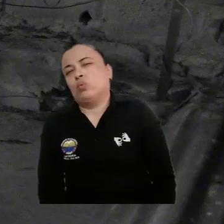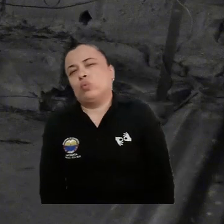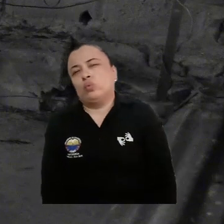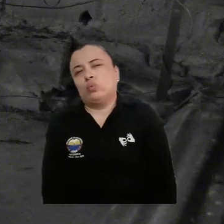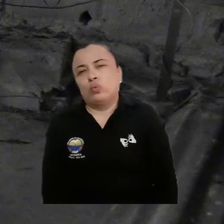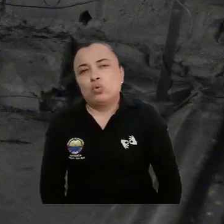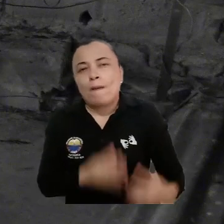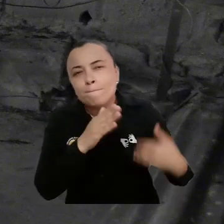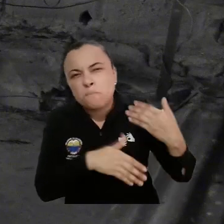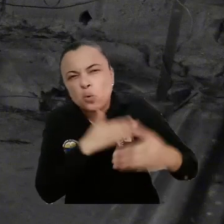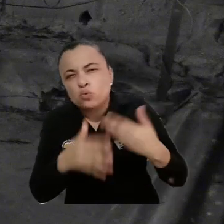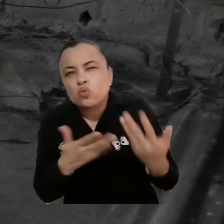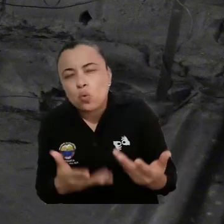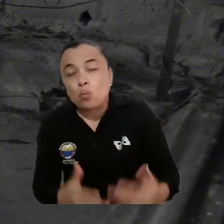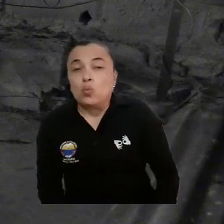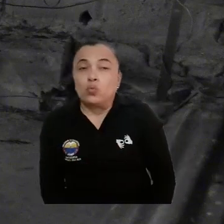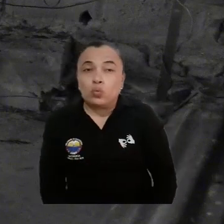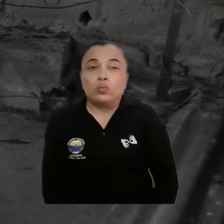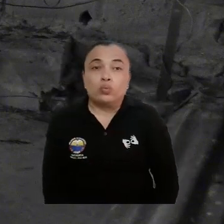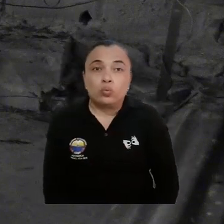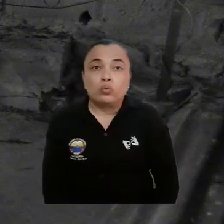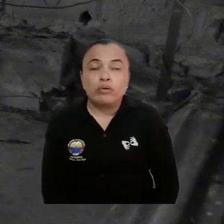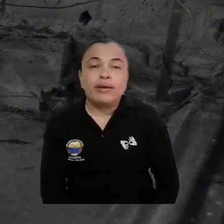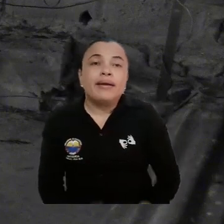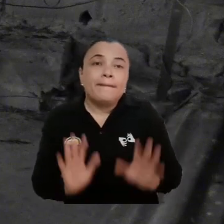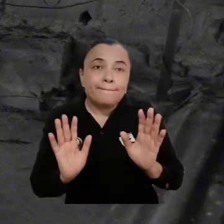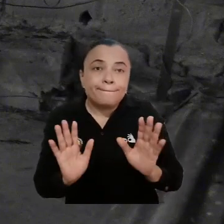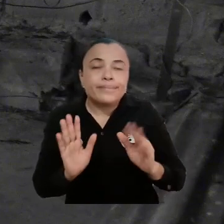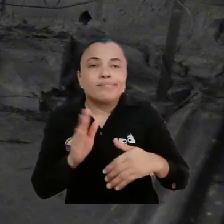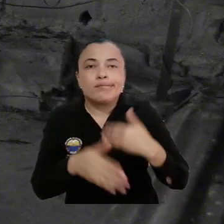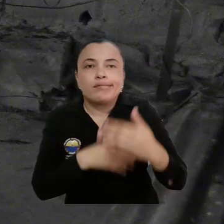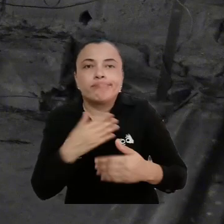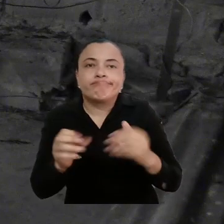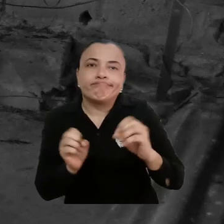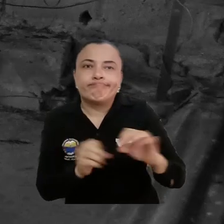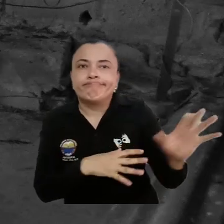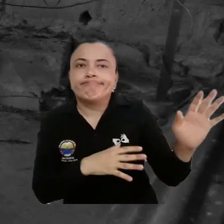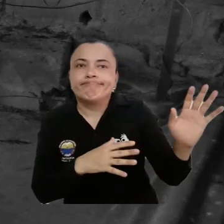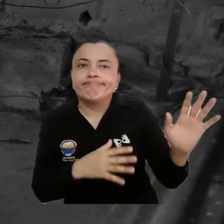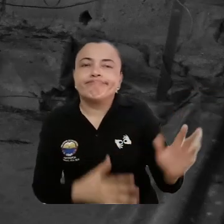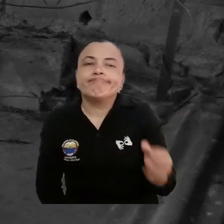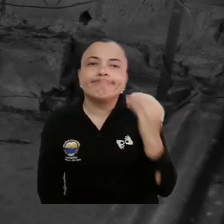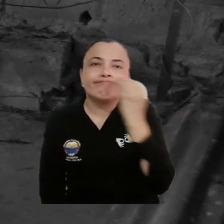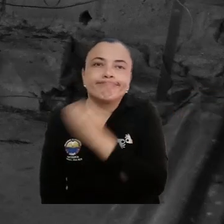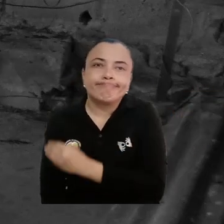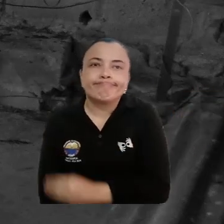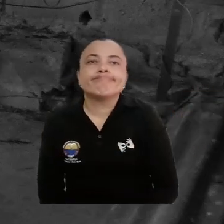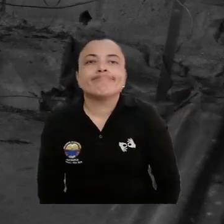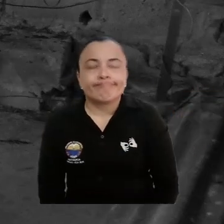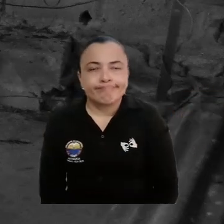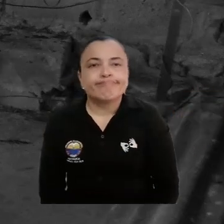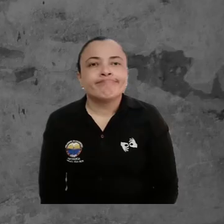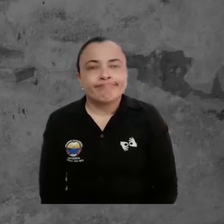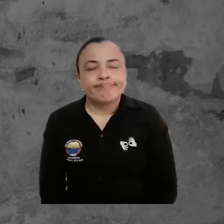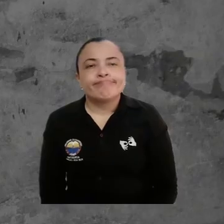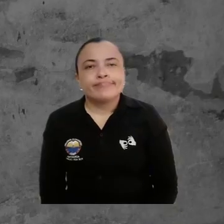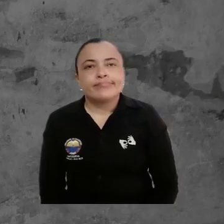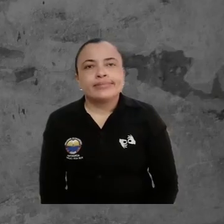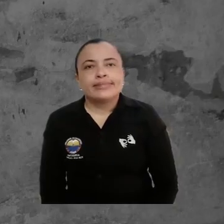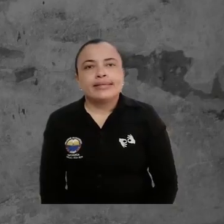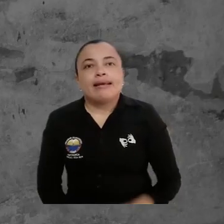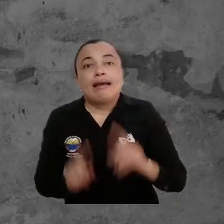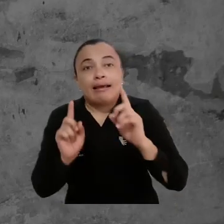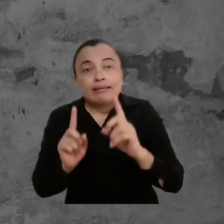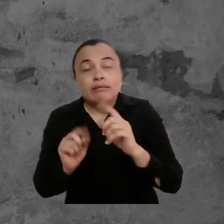el proceso de todo esto. Pero prácticamente para allá abajo eso está abandonado, eso está solo. Y aquí prácticamente que llega